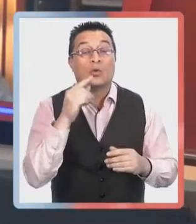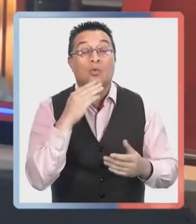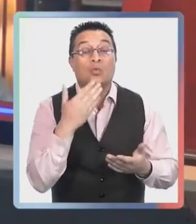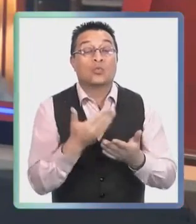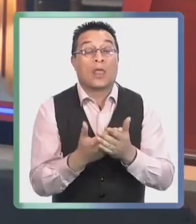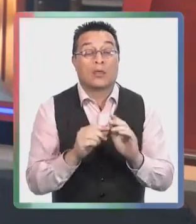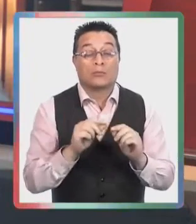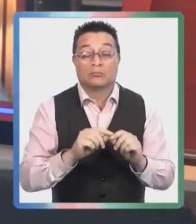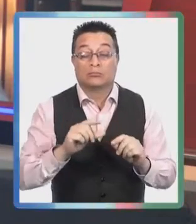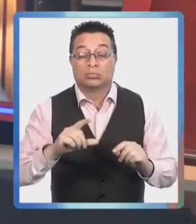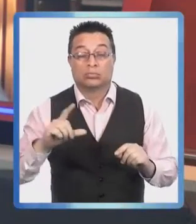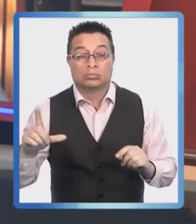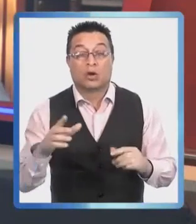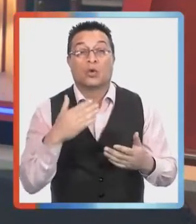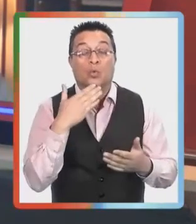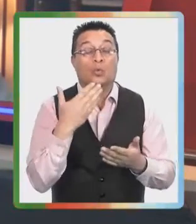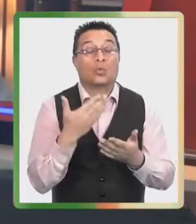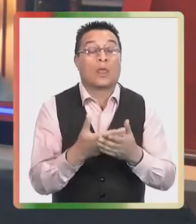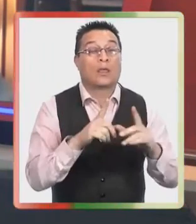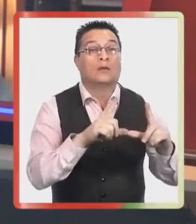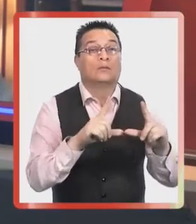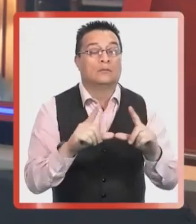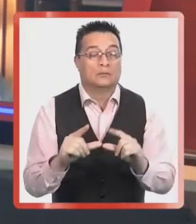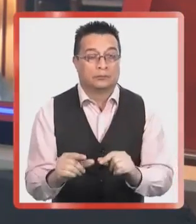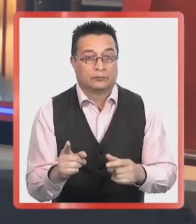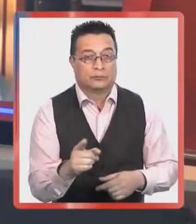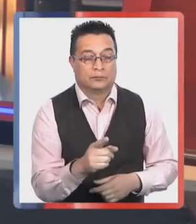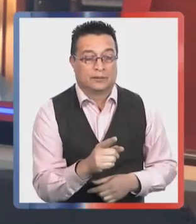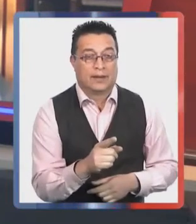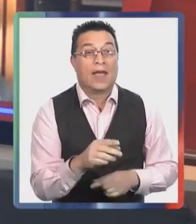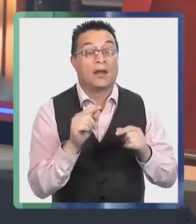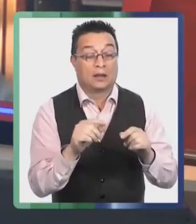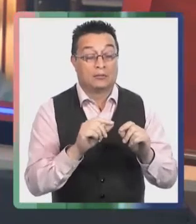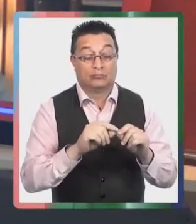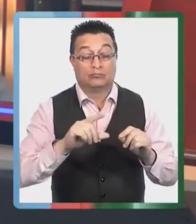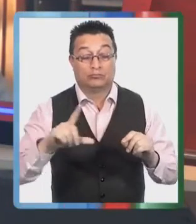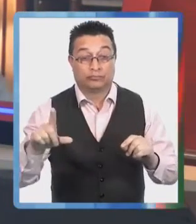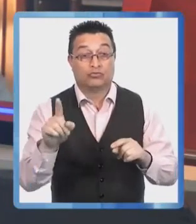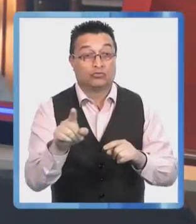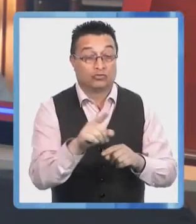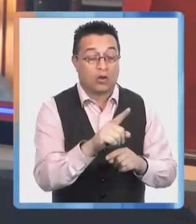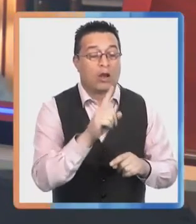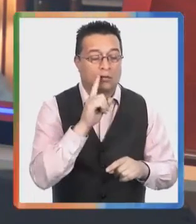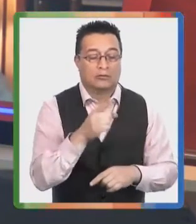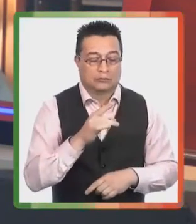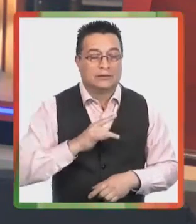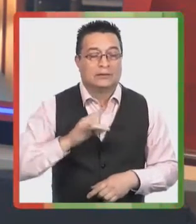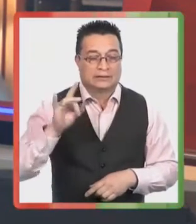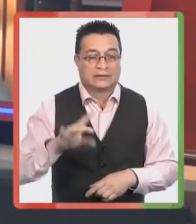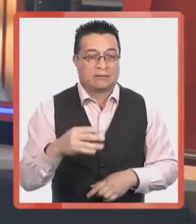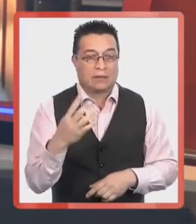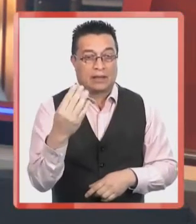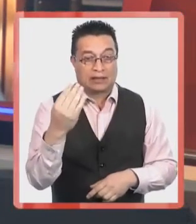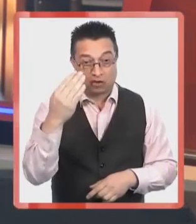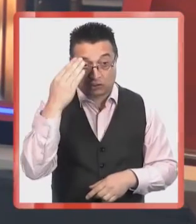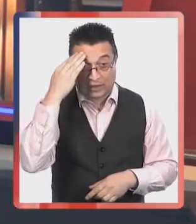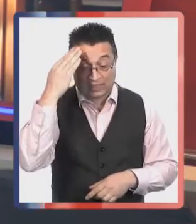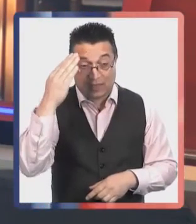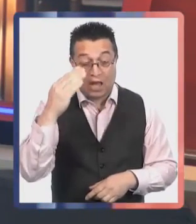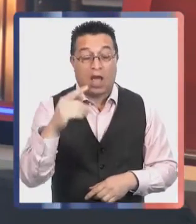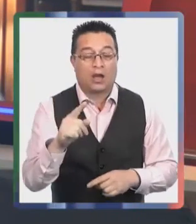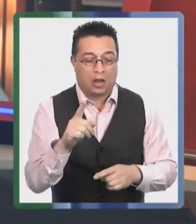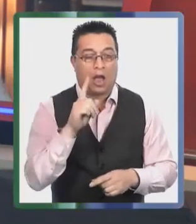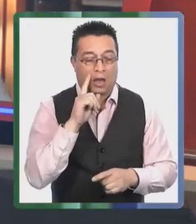cuándo iban a aumentar los casos, por ejemplo, o cuándo iban a disminuir. Por lo tanto, cuando iban a aumentar los casos, nosotros sabíamos que a los 14